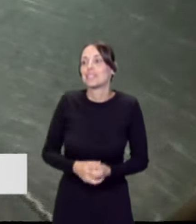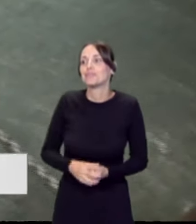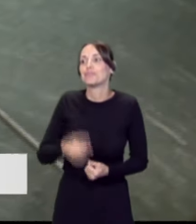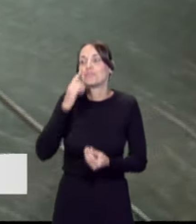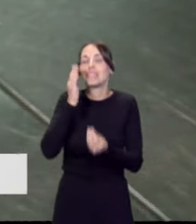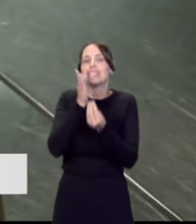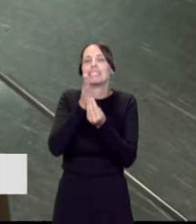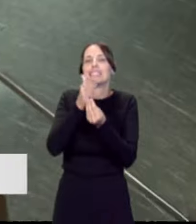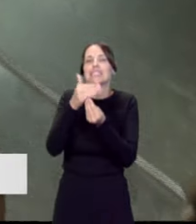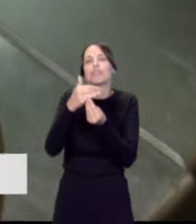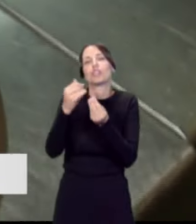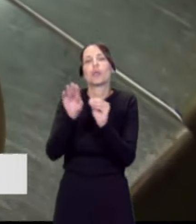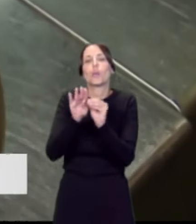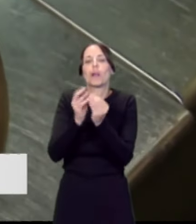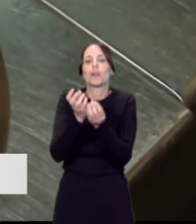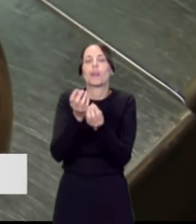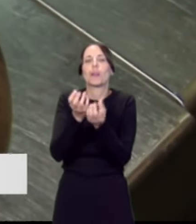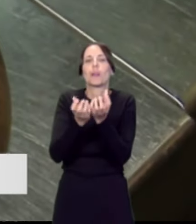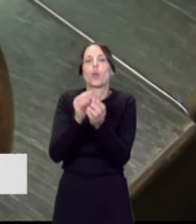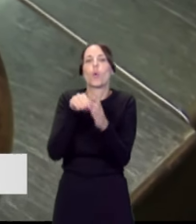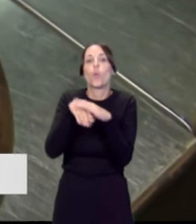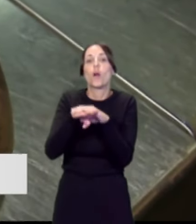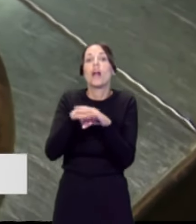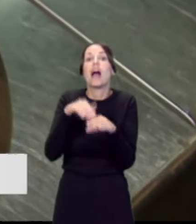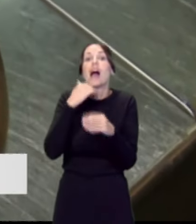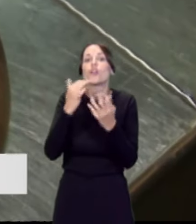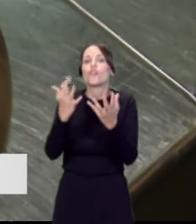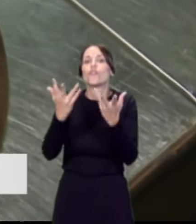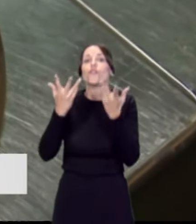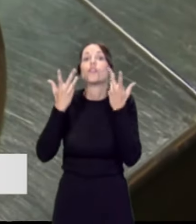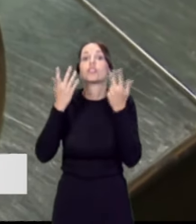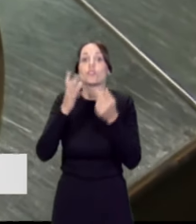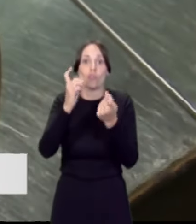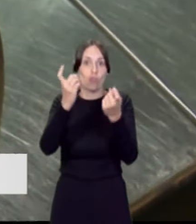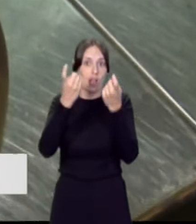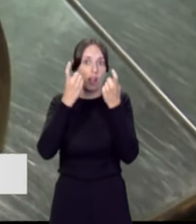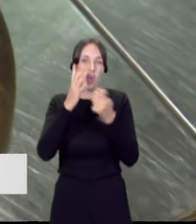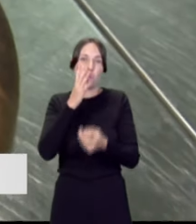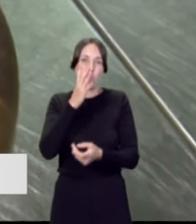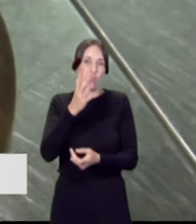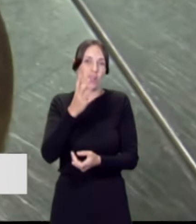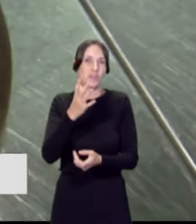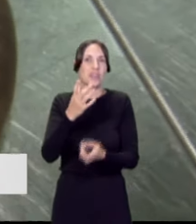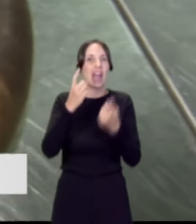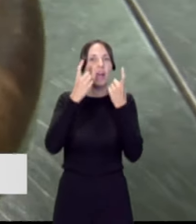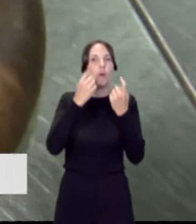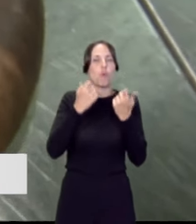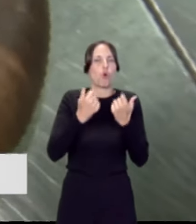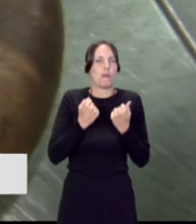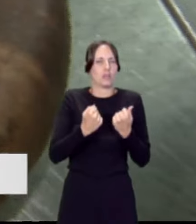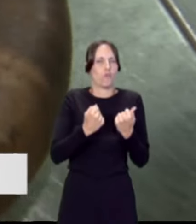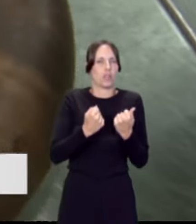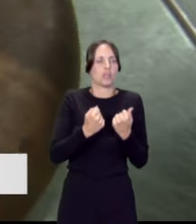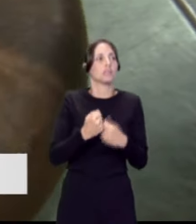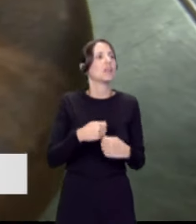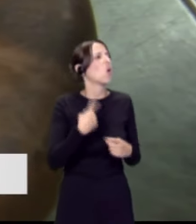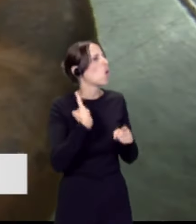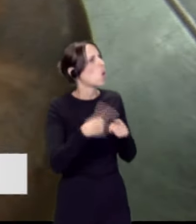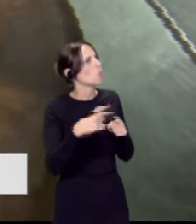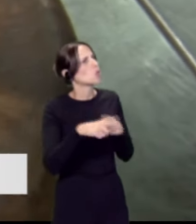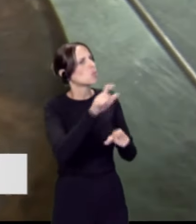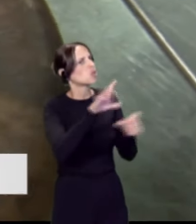encurtidas. Refrescan un poco el sabor de la cabra, porque suele ser a veces más amargo o más potente. Sí, no es un producto que le